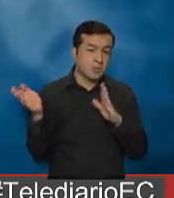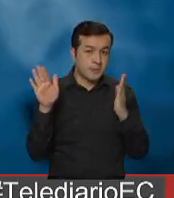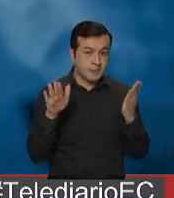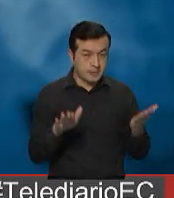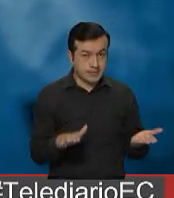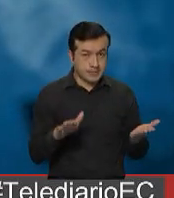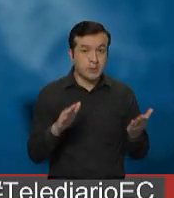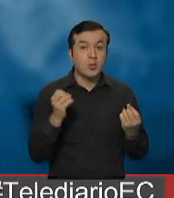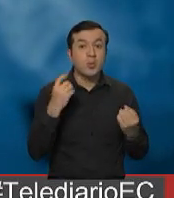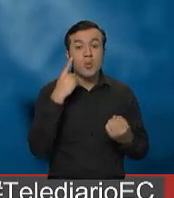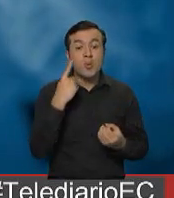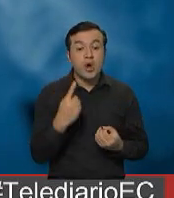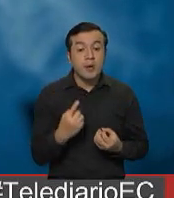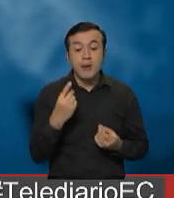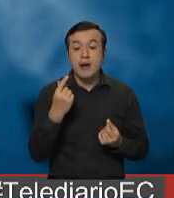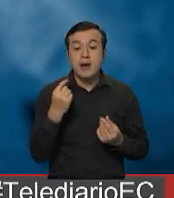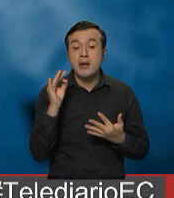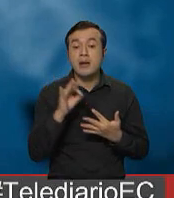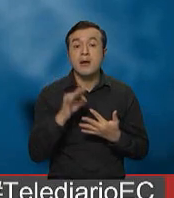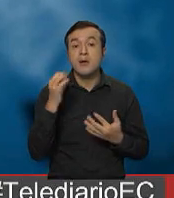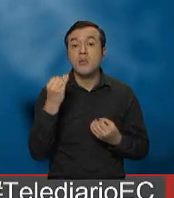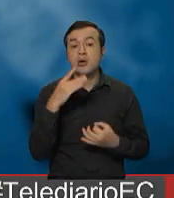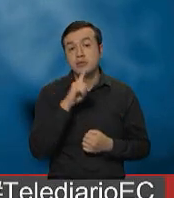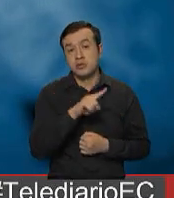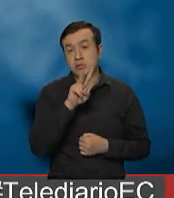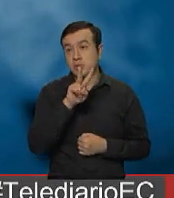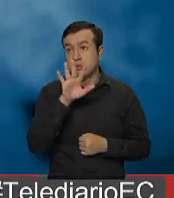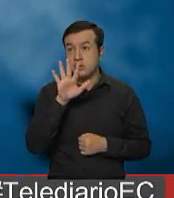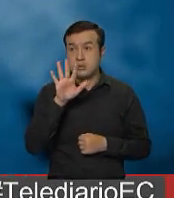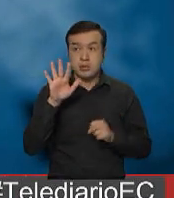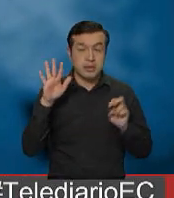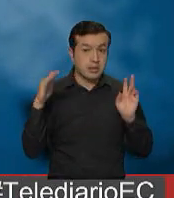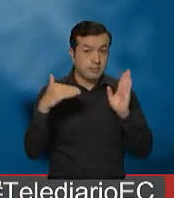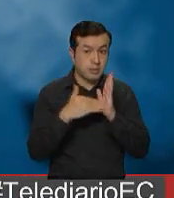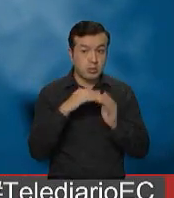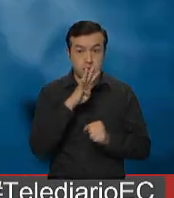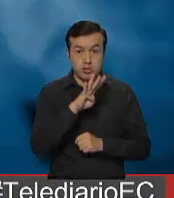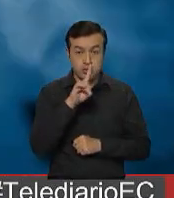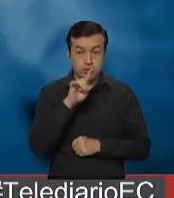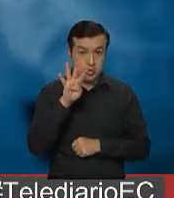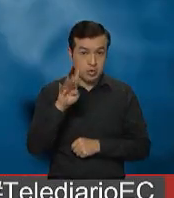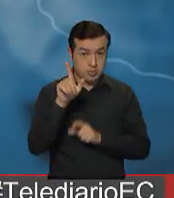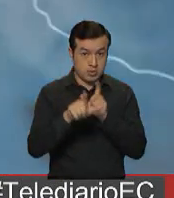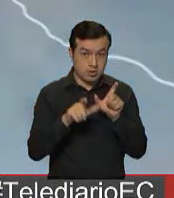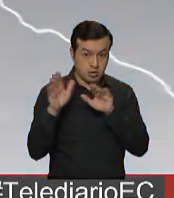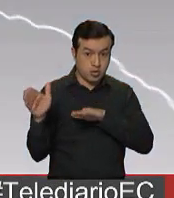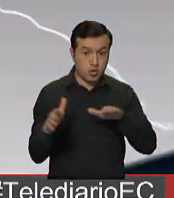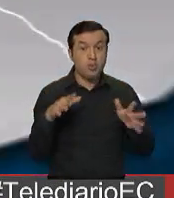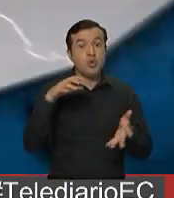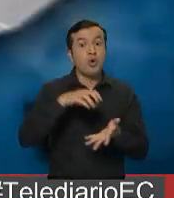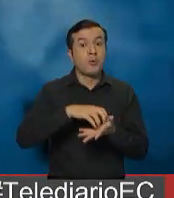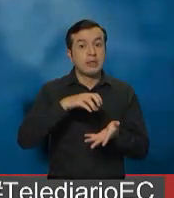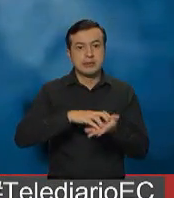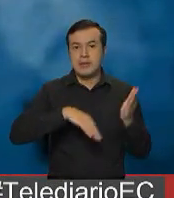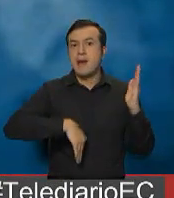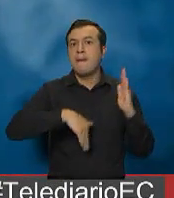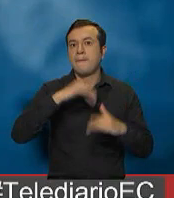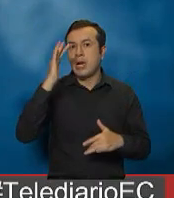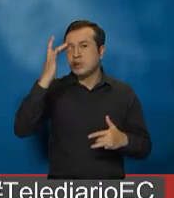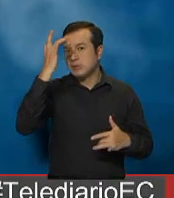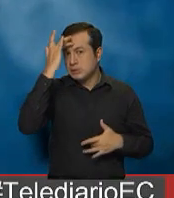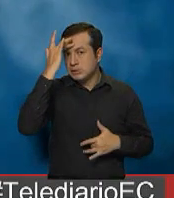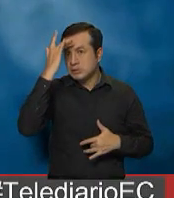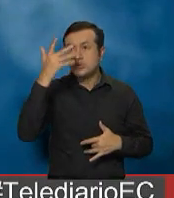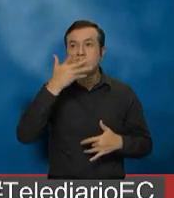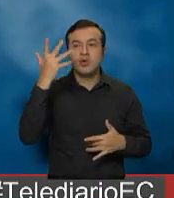Se han realizado pruebas rápidas a 127.414 personas. Las provincias que registran más contagios